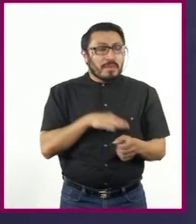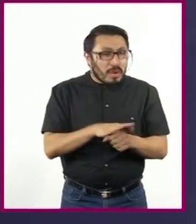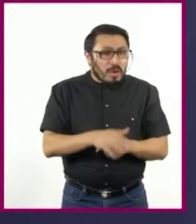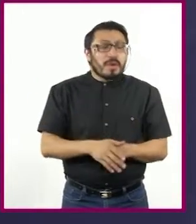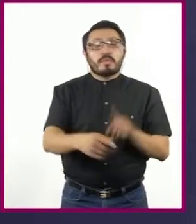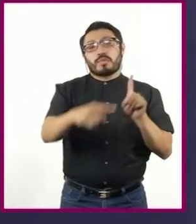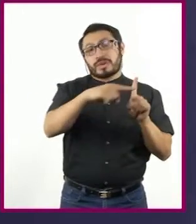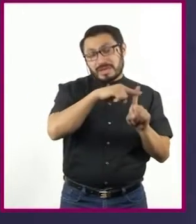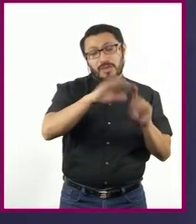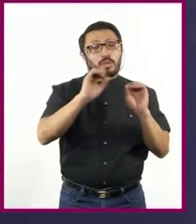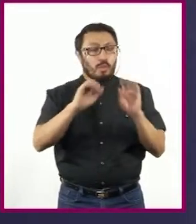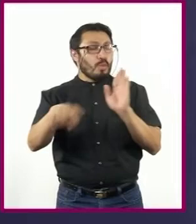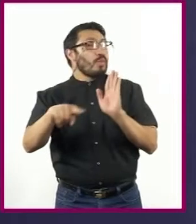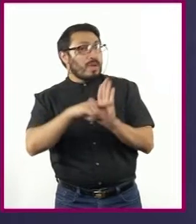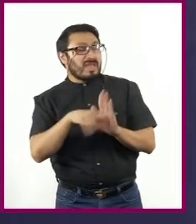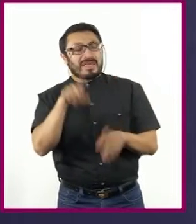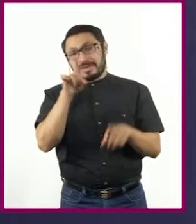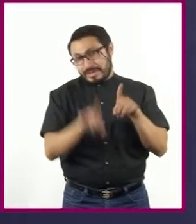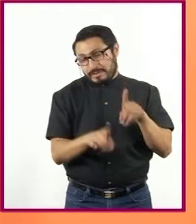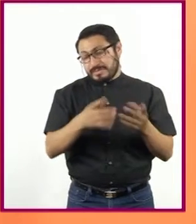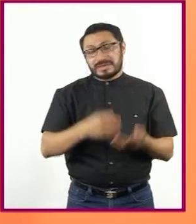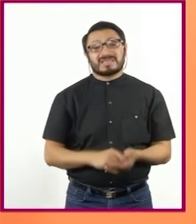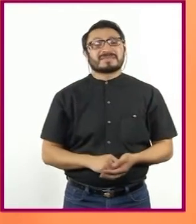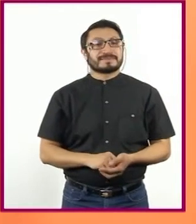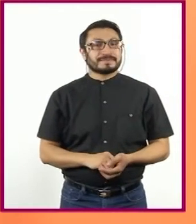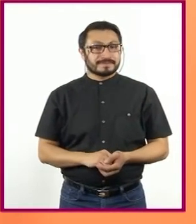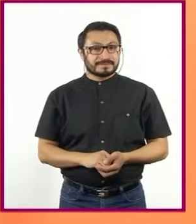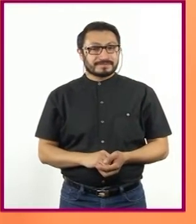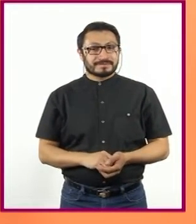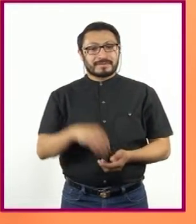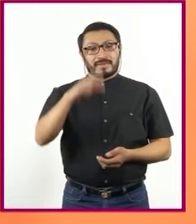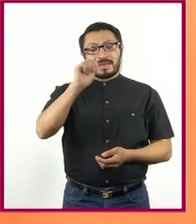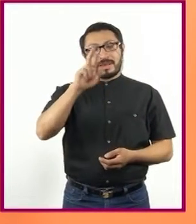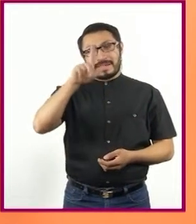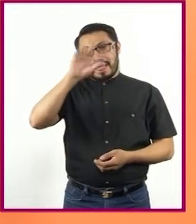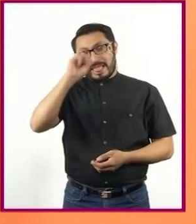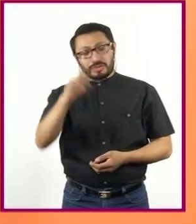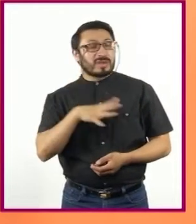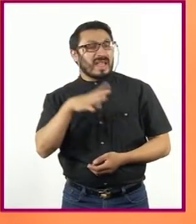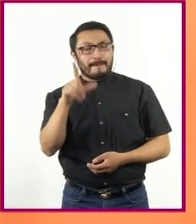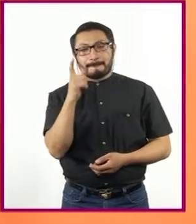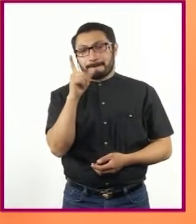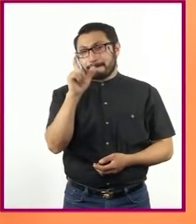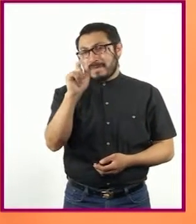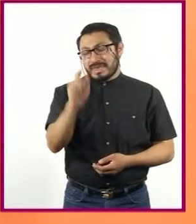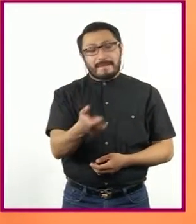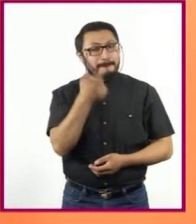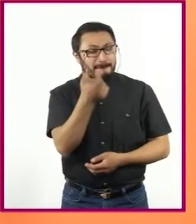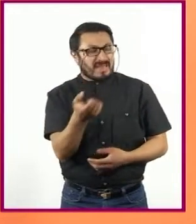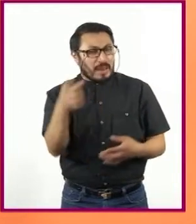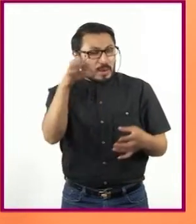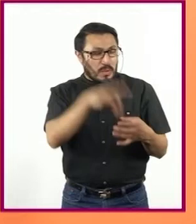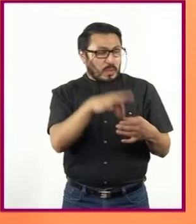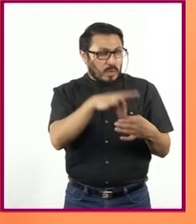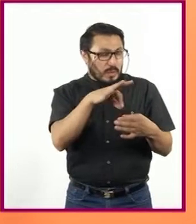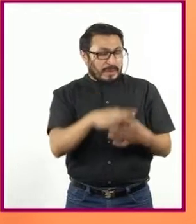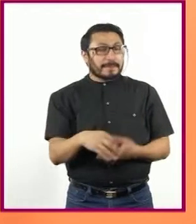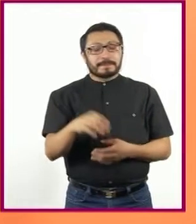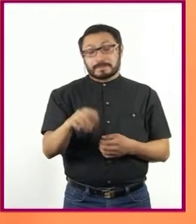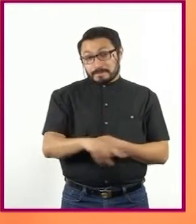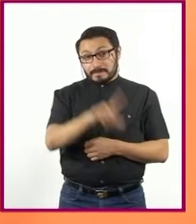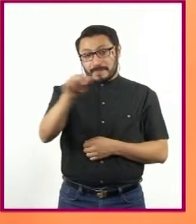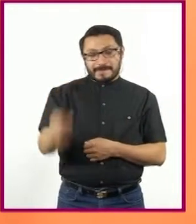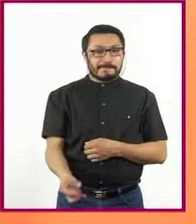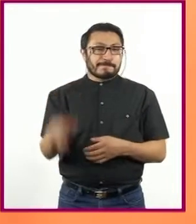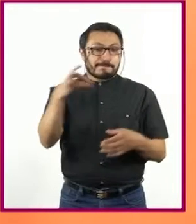positivos o negativos, según sea el caso. Carlos tenía 20 pesos en su alcancía. Posteriormente,